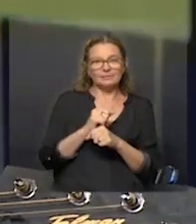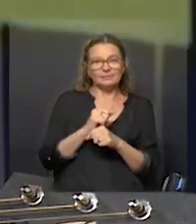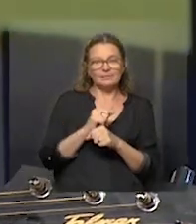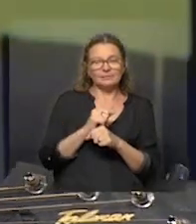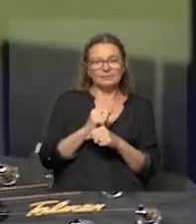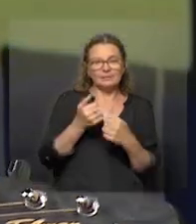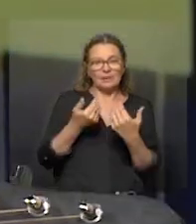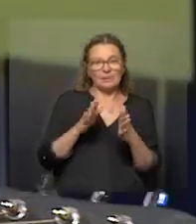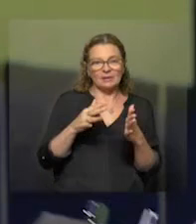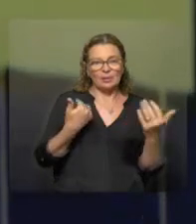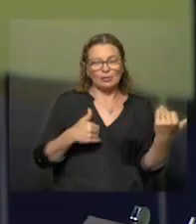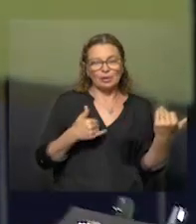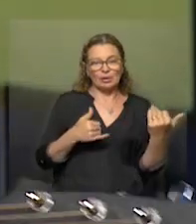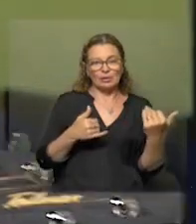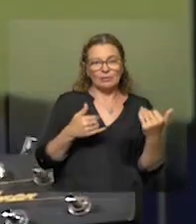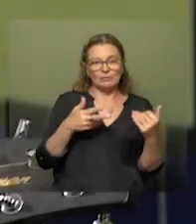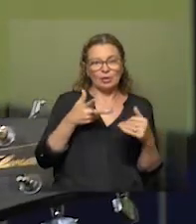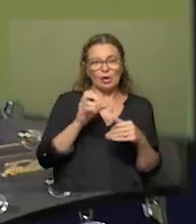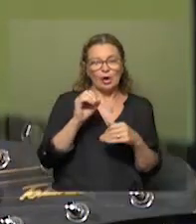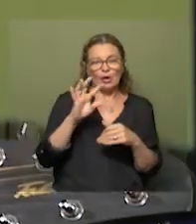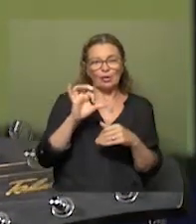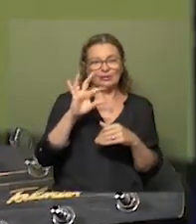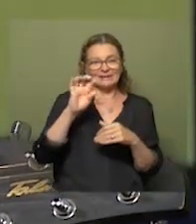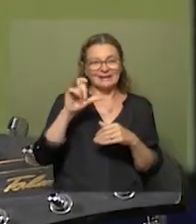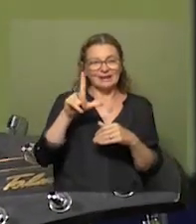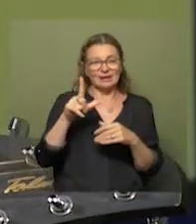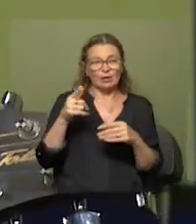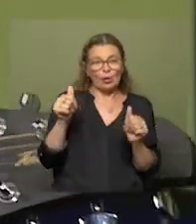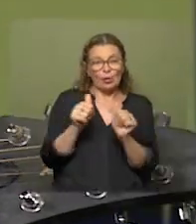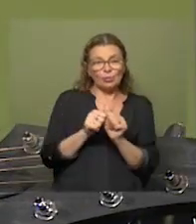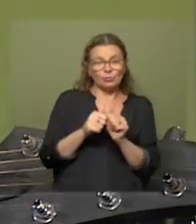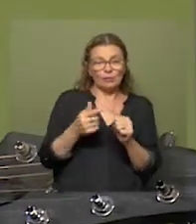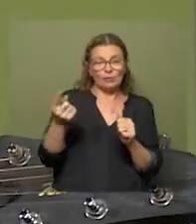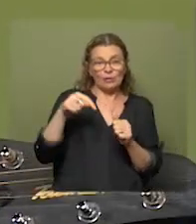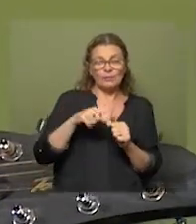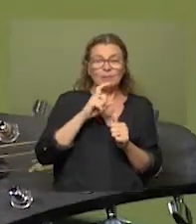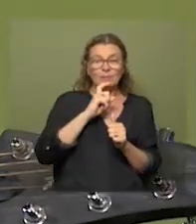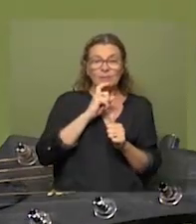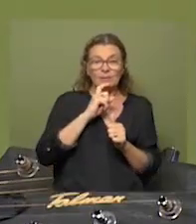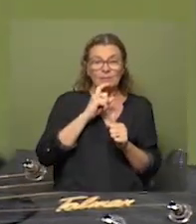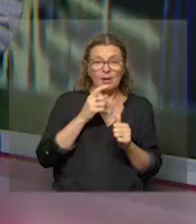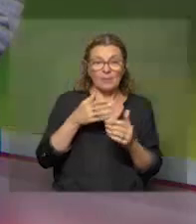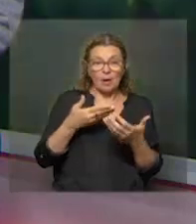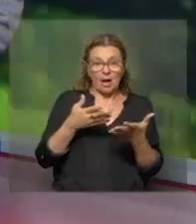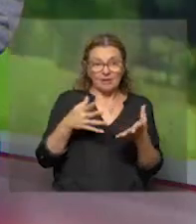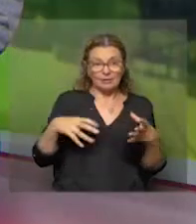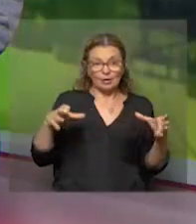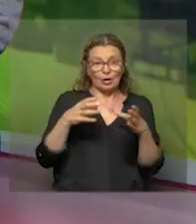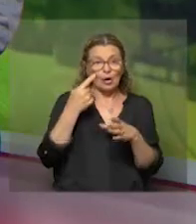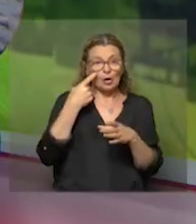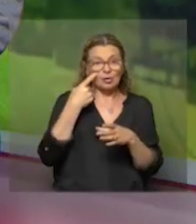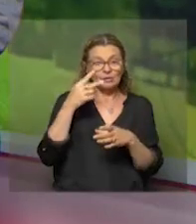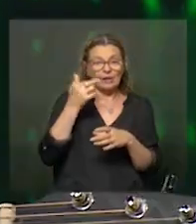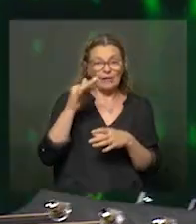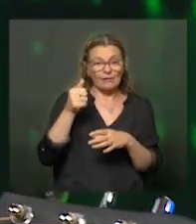Que empezamos a tocar, yo fui justo a un hostel que él fue también y empezamos a tocar juntos allá y cuando volvimos el marzo dijimos vamos a armar la banda. Renzo conocía a